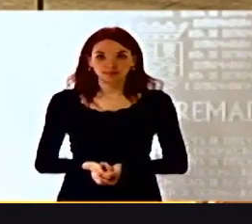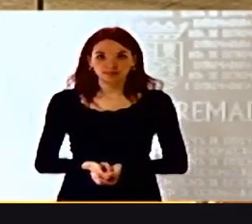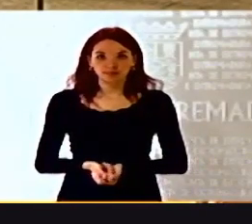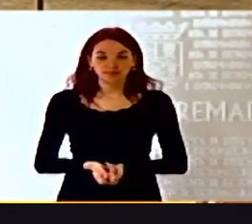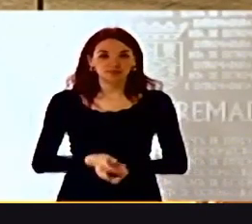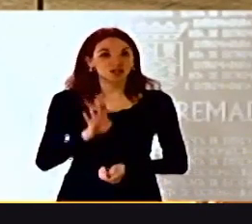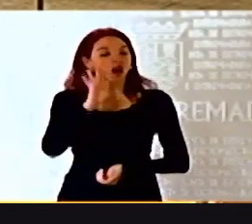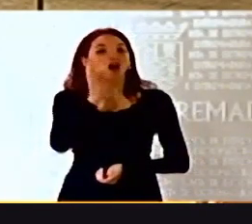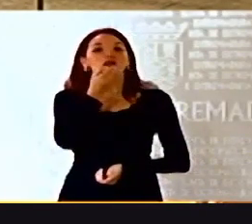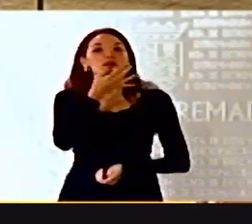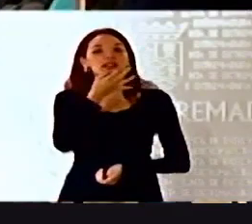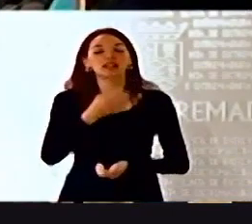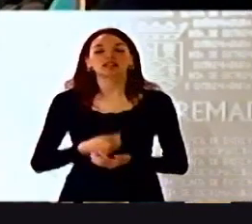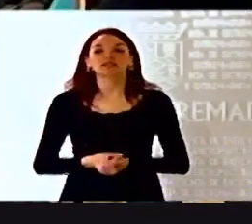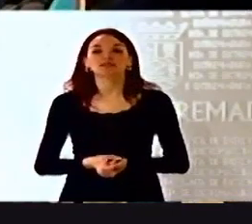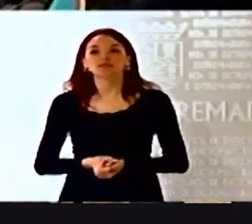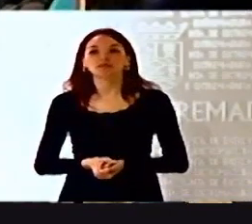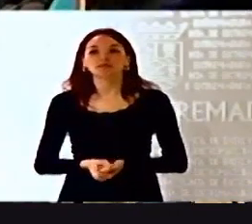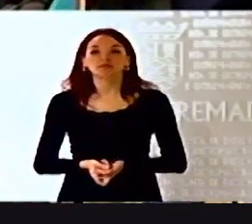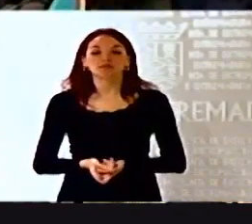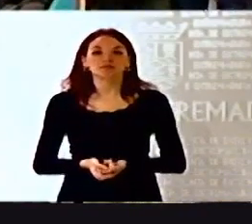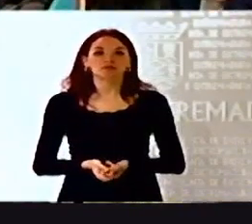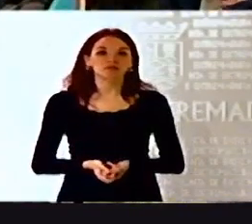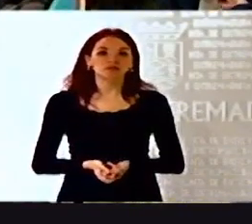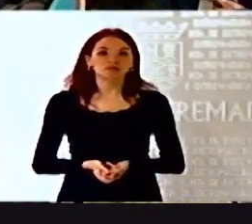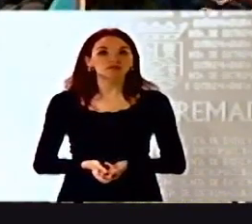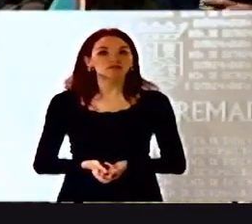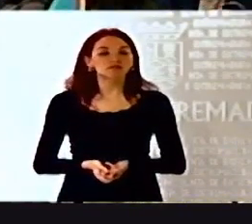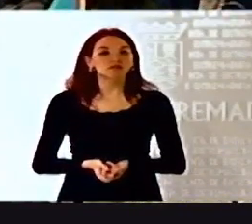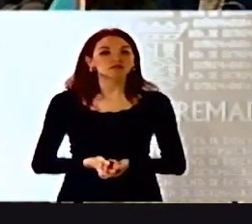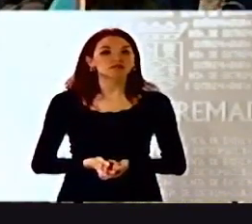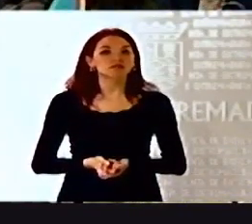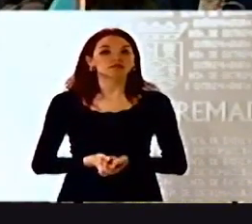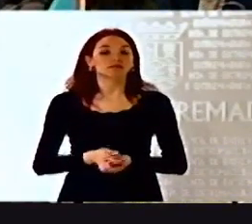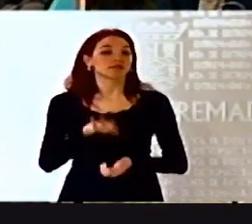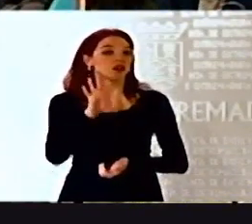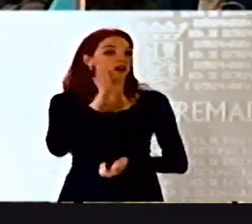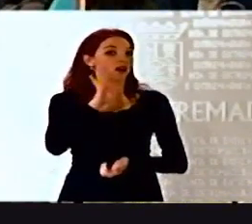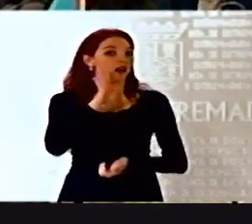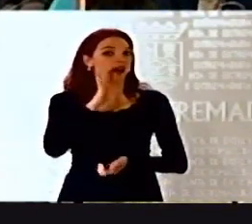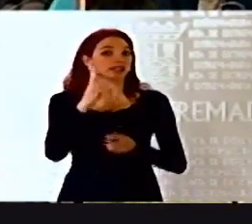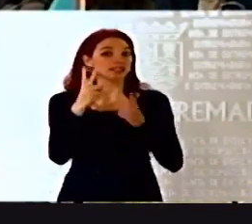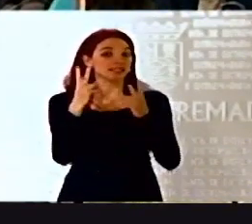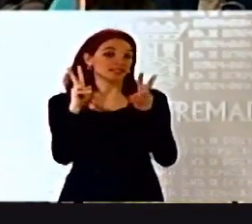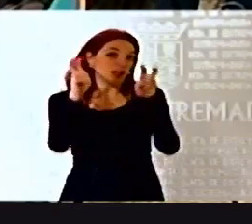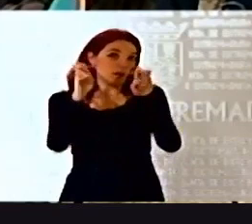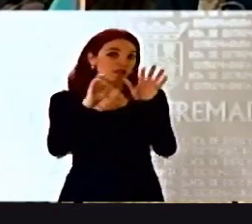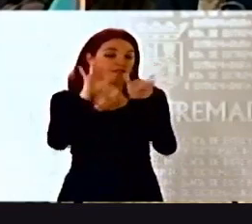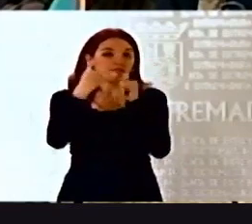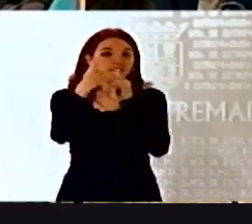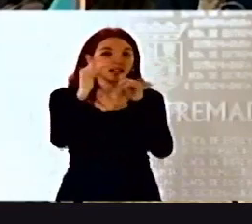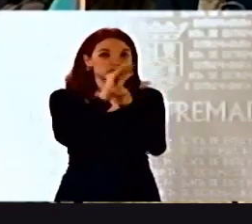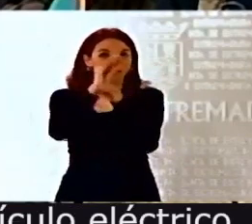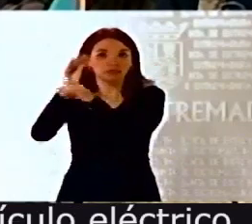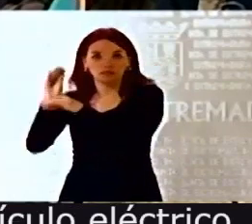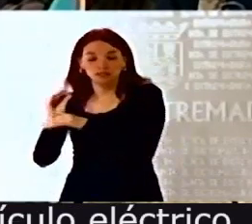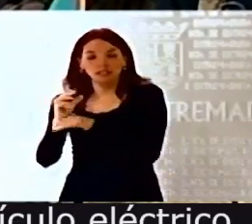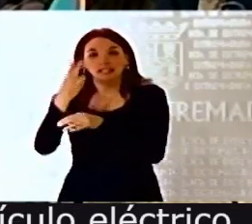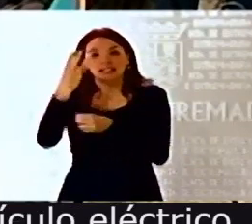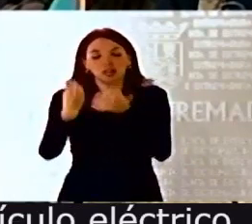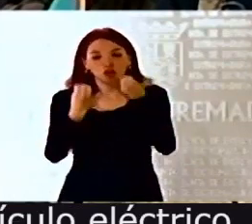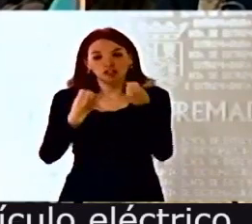Sí, hola, buenas tardes. Buenos días. En este impulso del vehículo eléctrico hay 3 líneas de financiación. Seguramente lo habrá explicado y se me habrá pasado